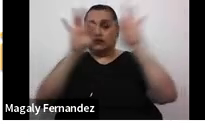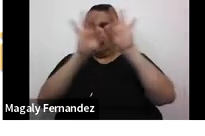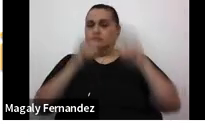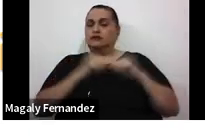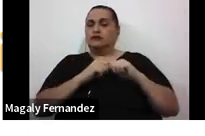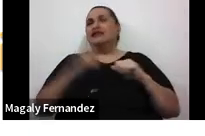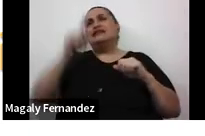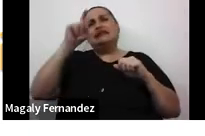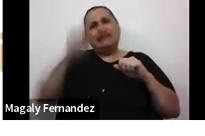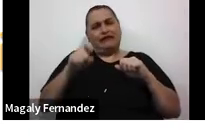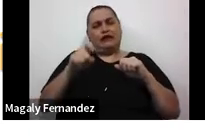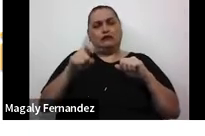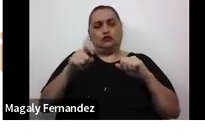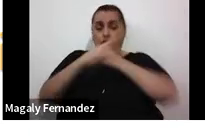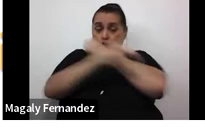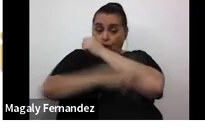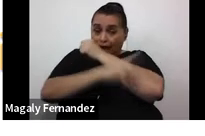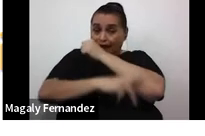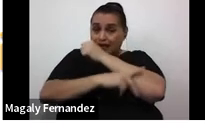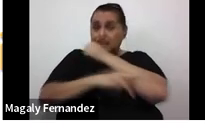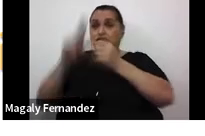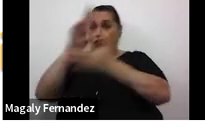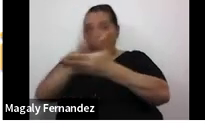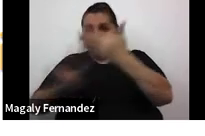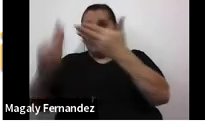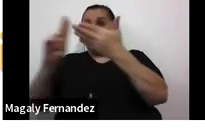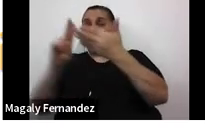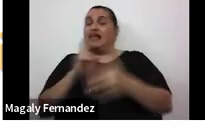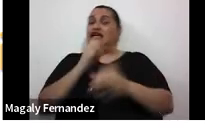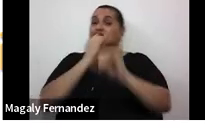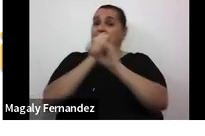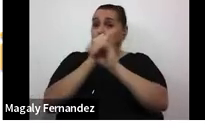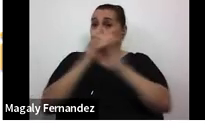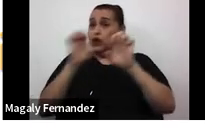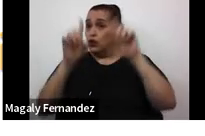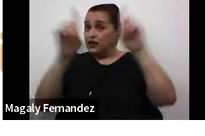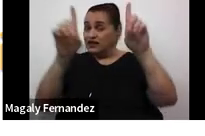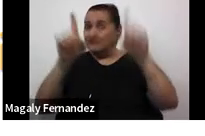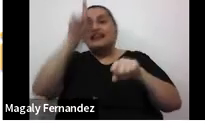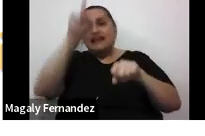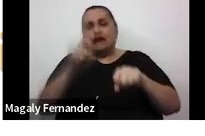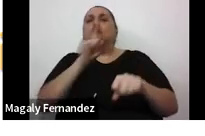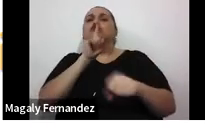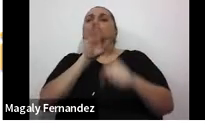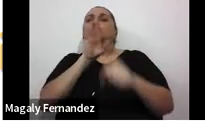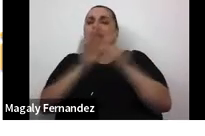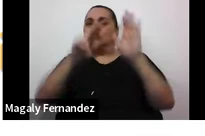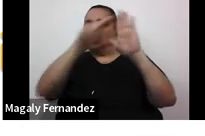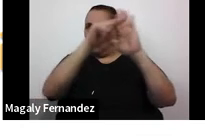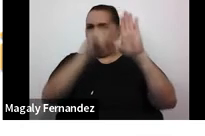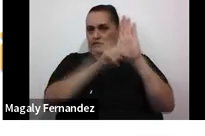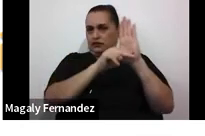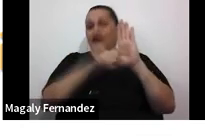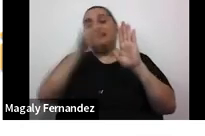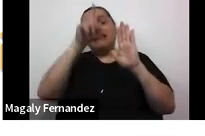tenemos como país y como universidad como institución educativa tenemos que cumplir con normativa y tenemos que